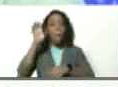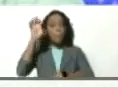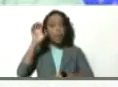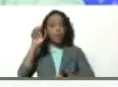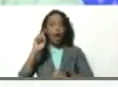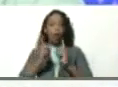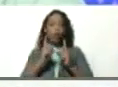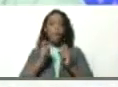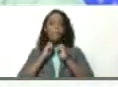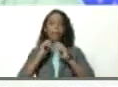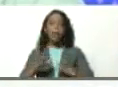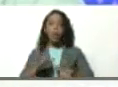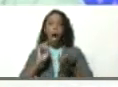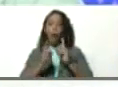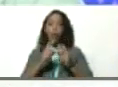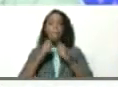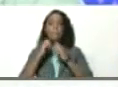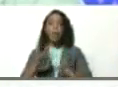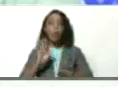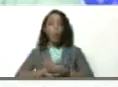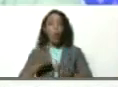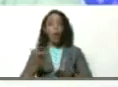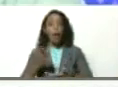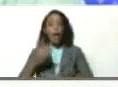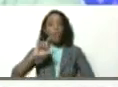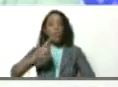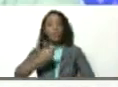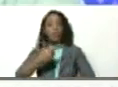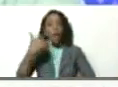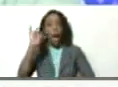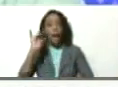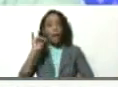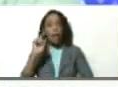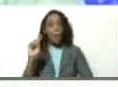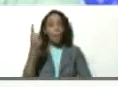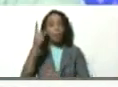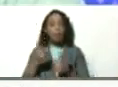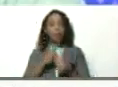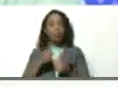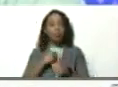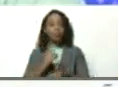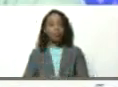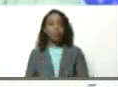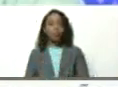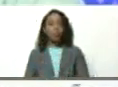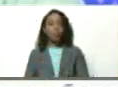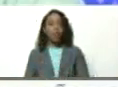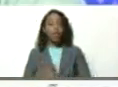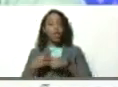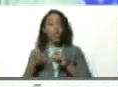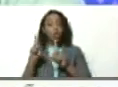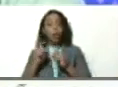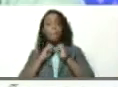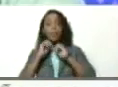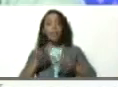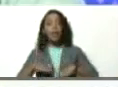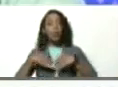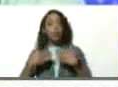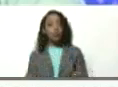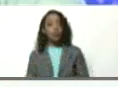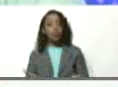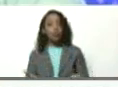algunos perdieron por las divisiones que quedaron de las primarias y otros perdieron